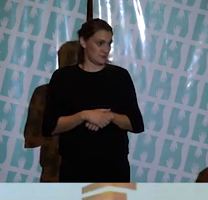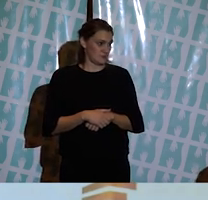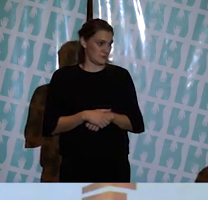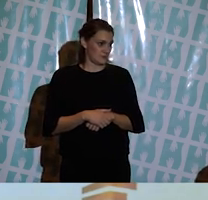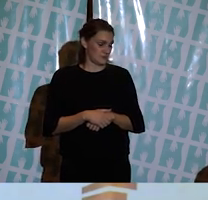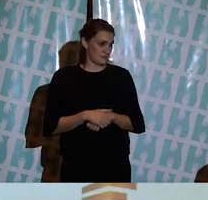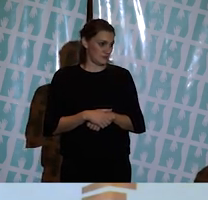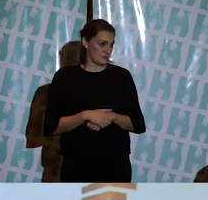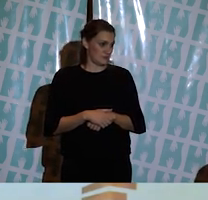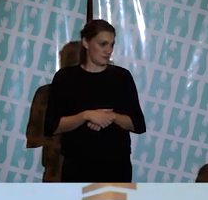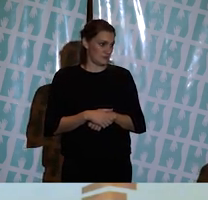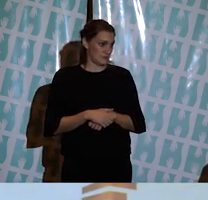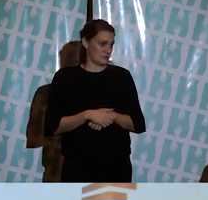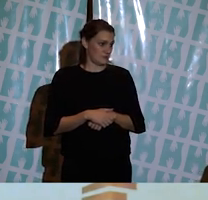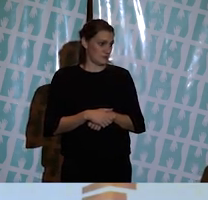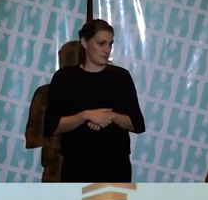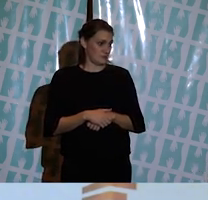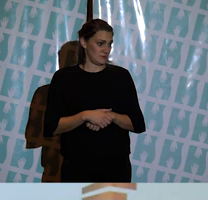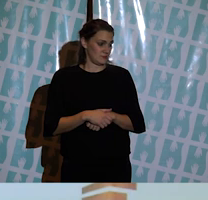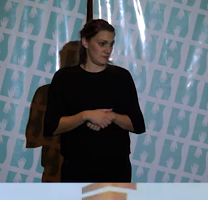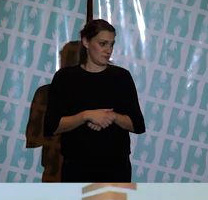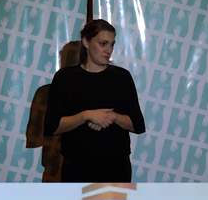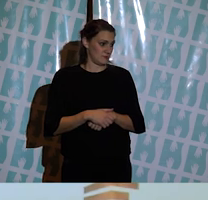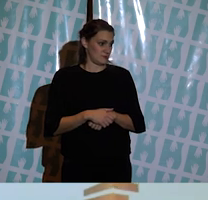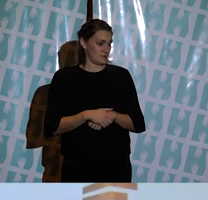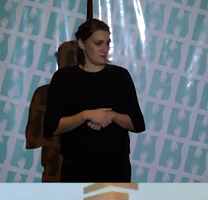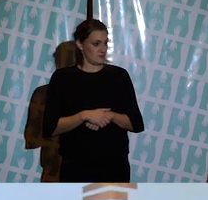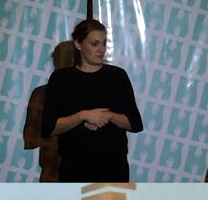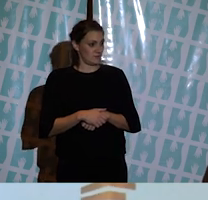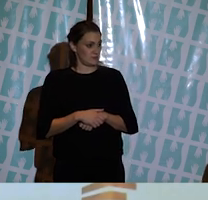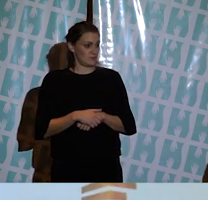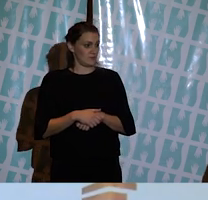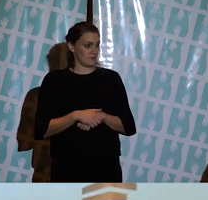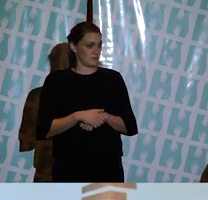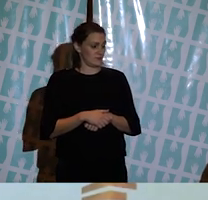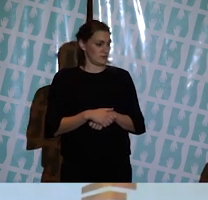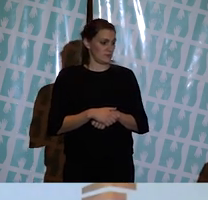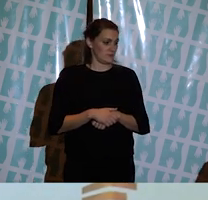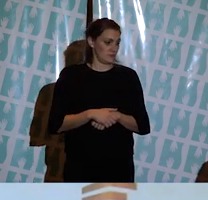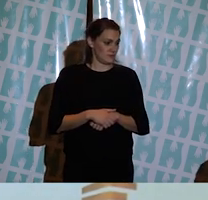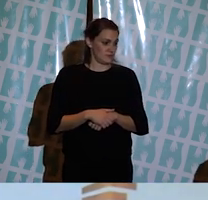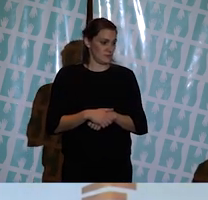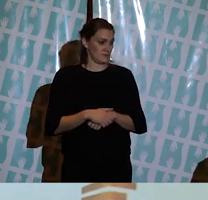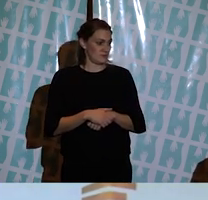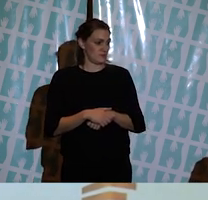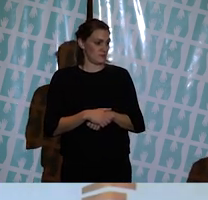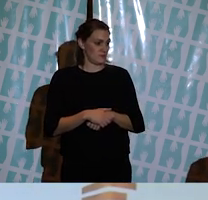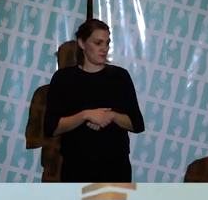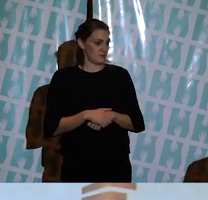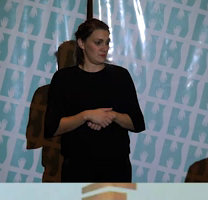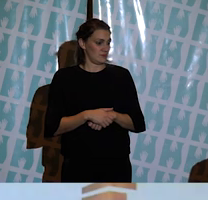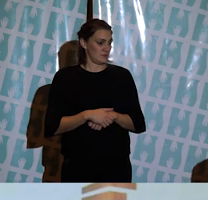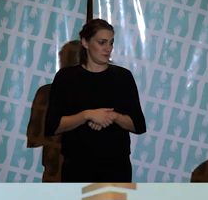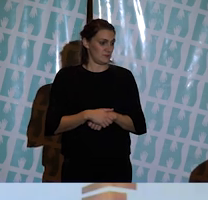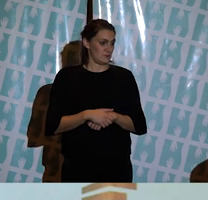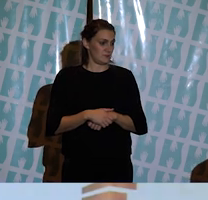persona que tiene depresión? ¿Sí? Esa persona que tiene depresión, que está ligada justamente con pastillas, con ¿cómo